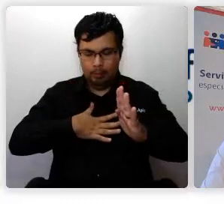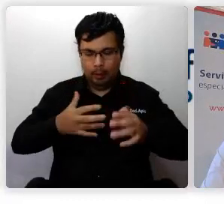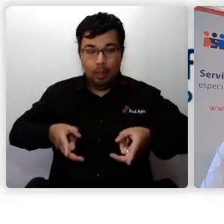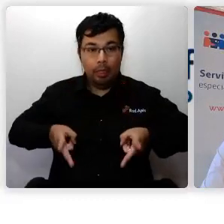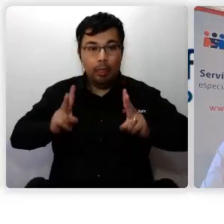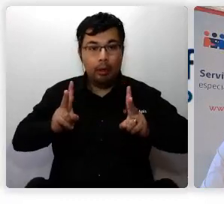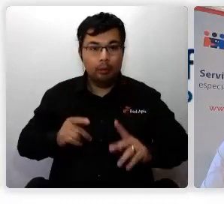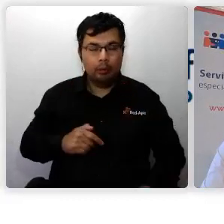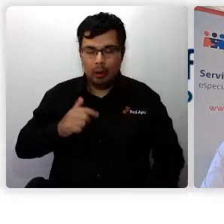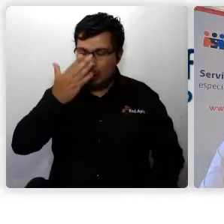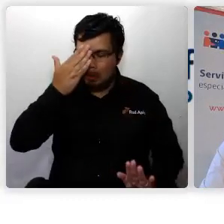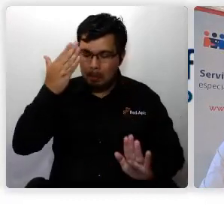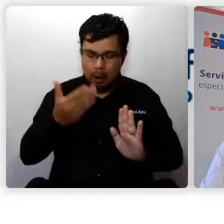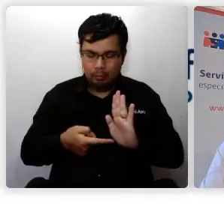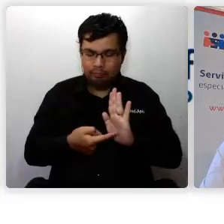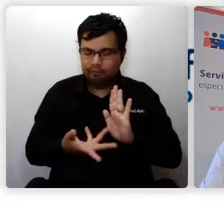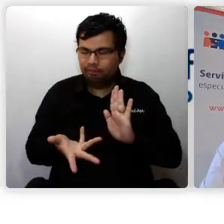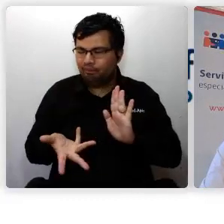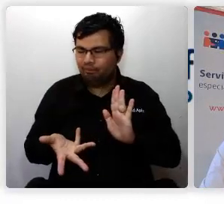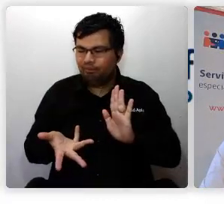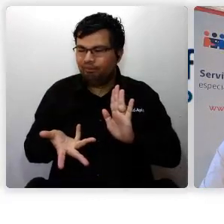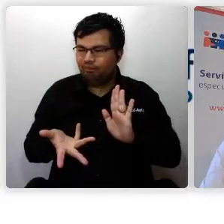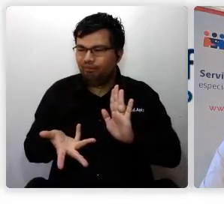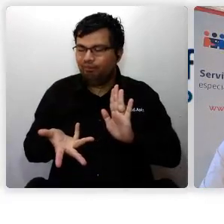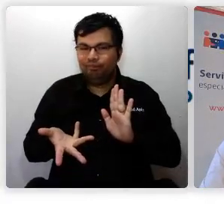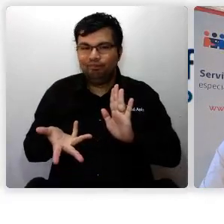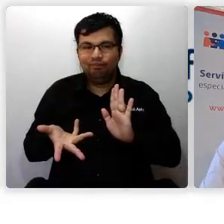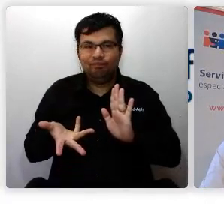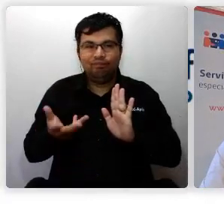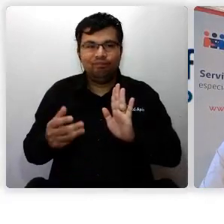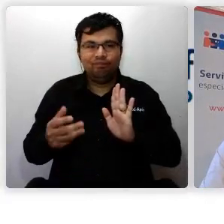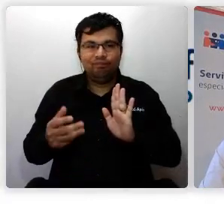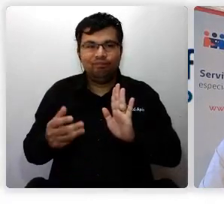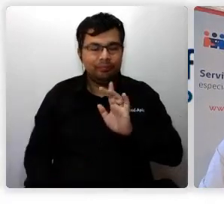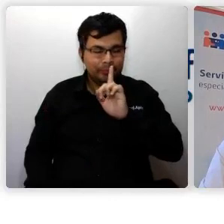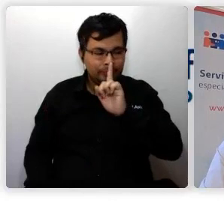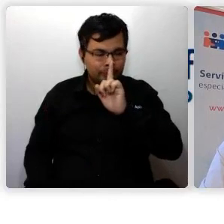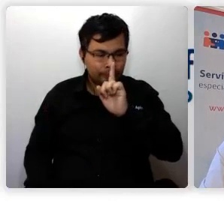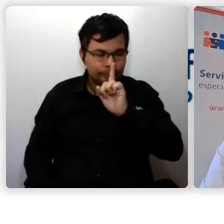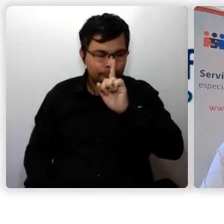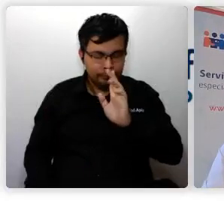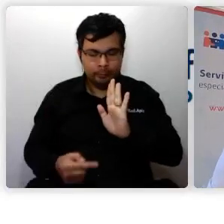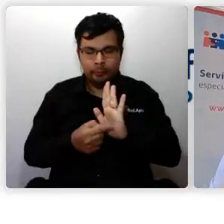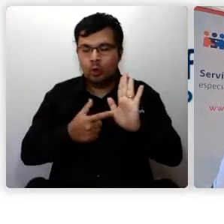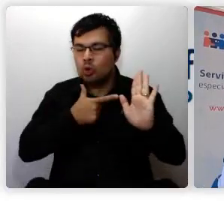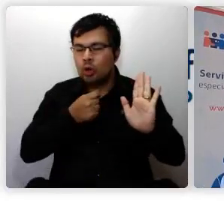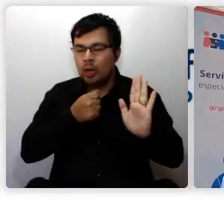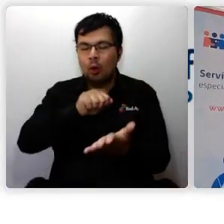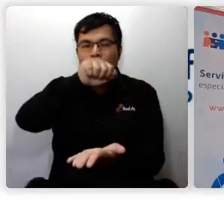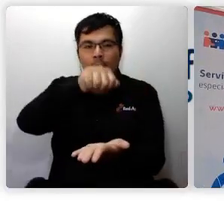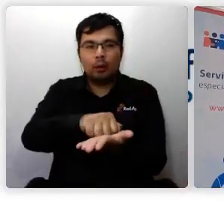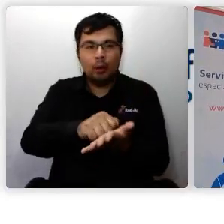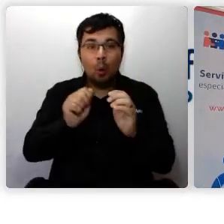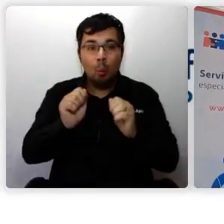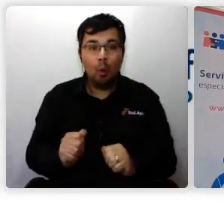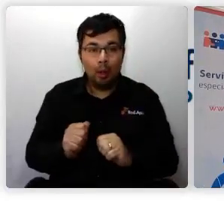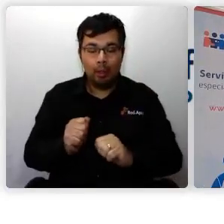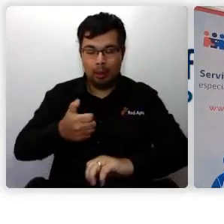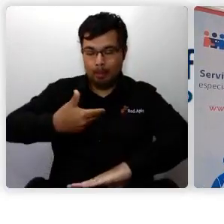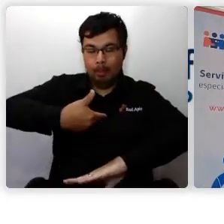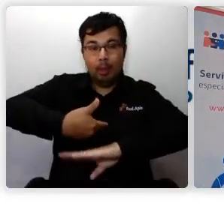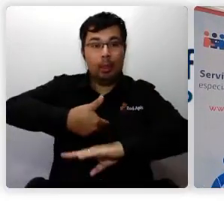Se está mal interpretando algo y quieren levantar el tema. Entonces, nos pueden pedir a nosotros que